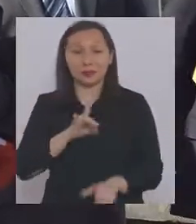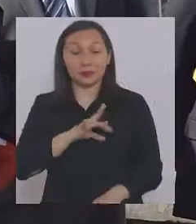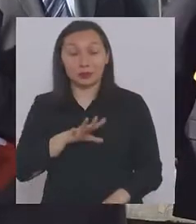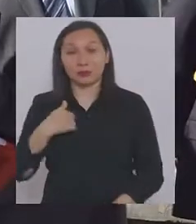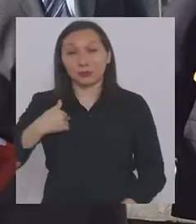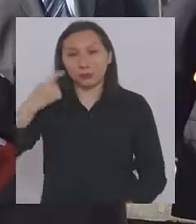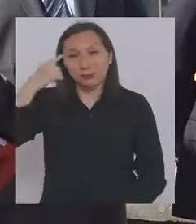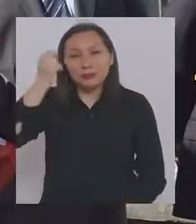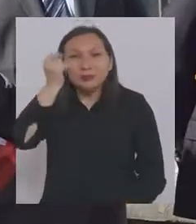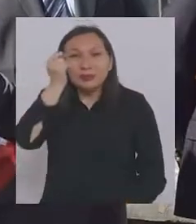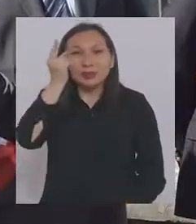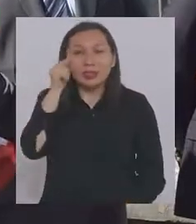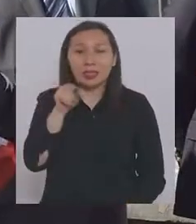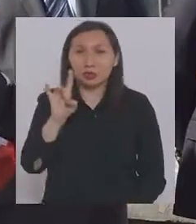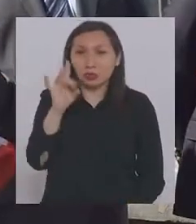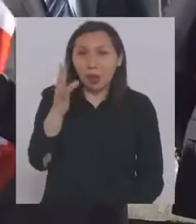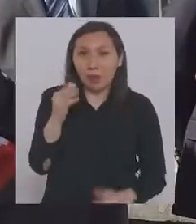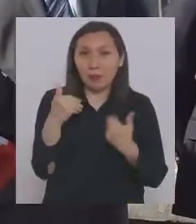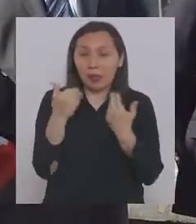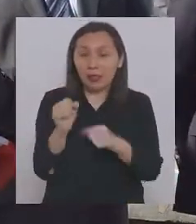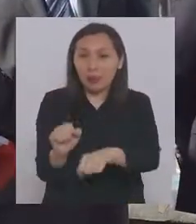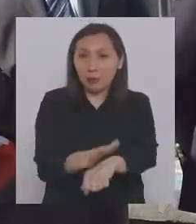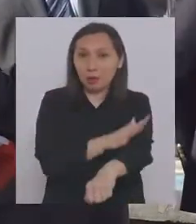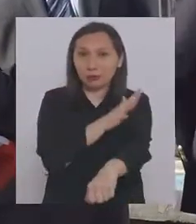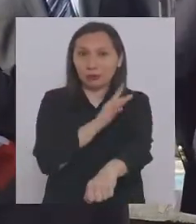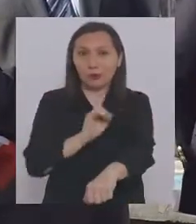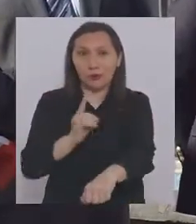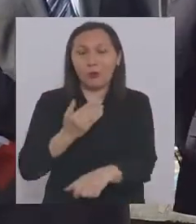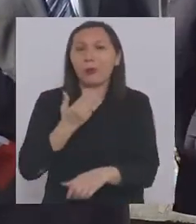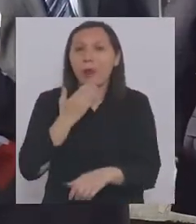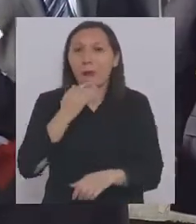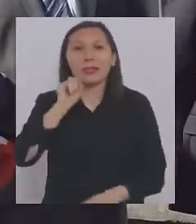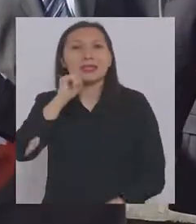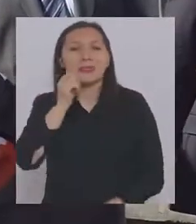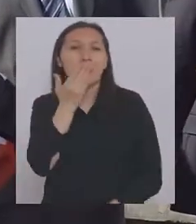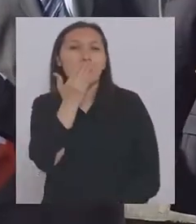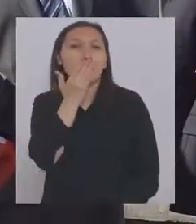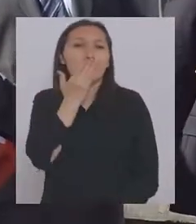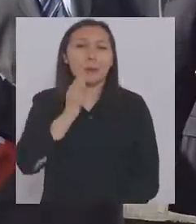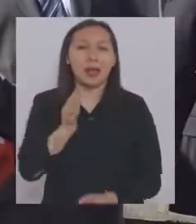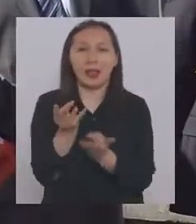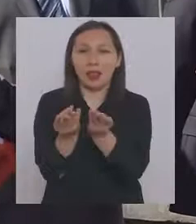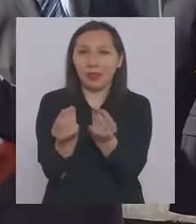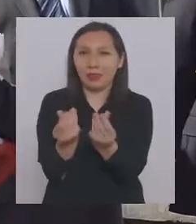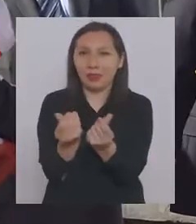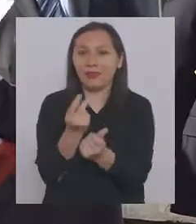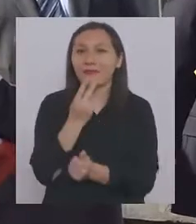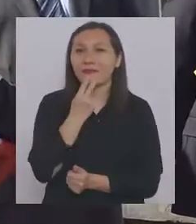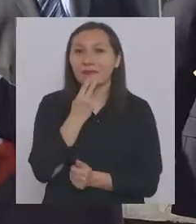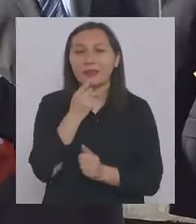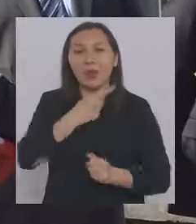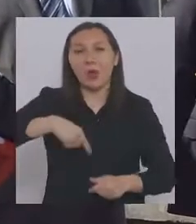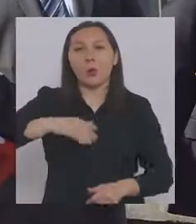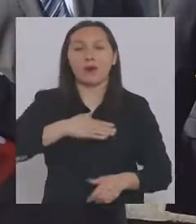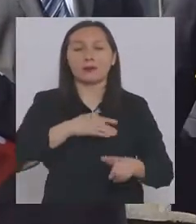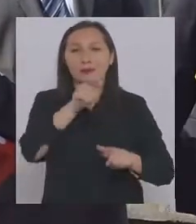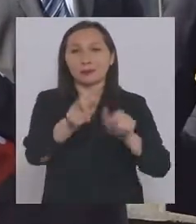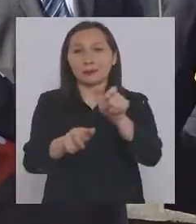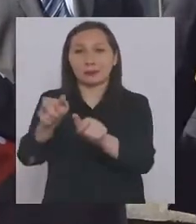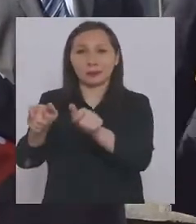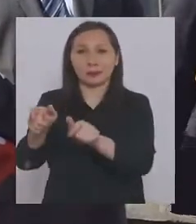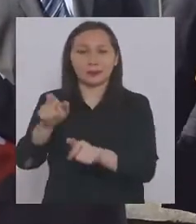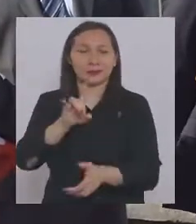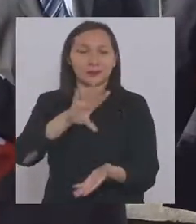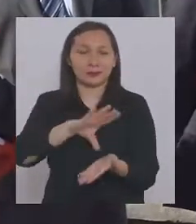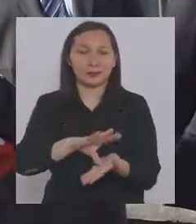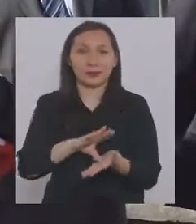sé que eso no solamente genera emociones, también va a significar una mejor calidad de vida para nuestros compatriotas.